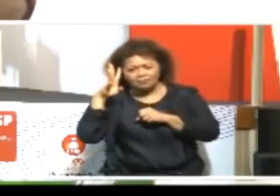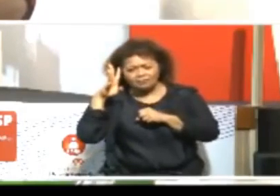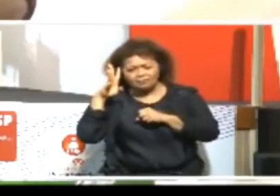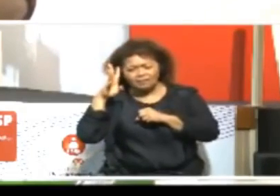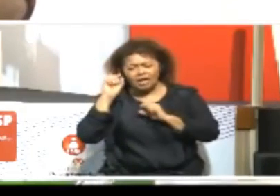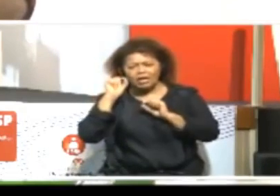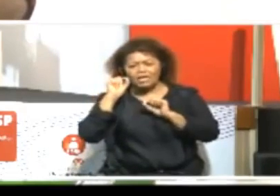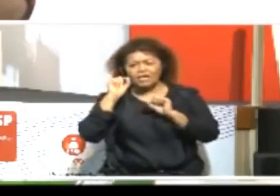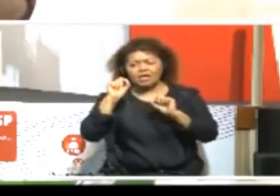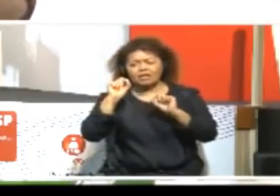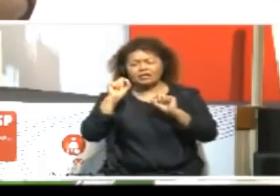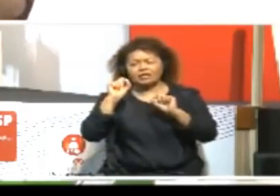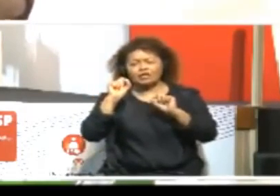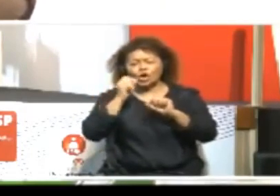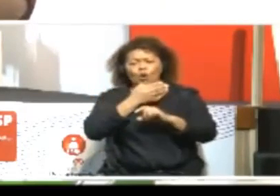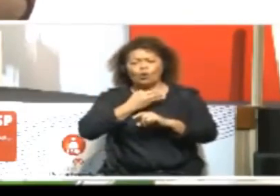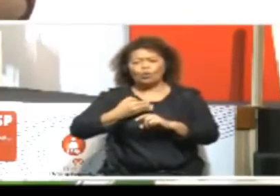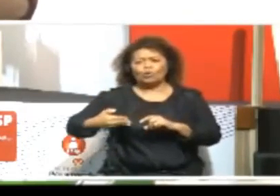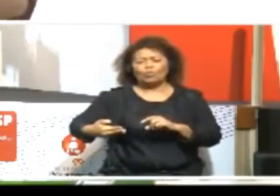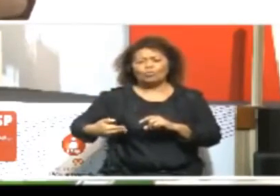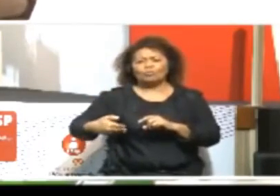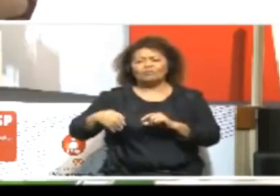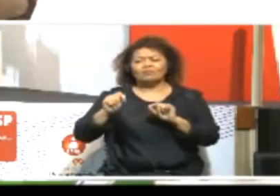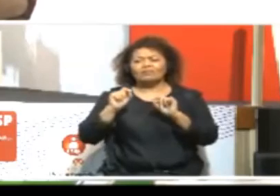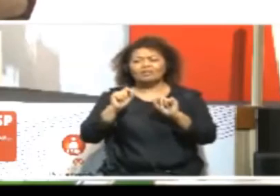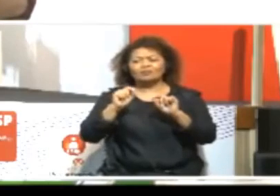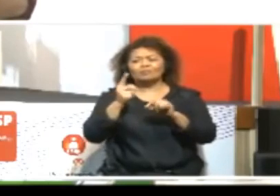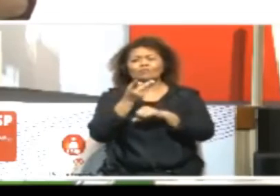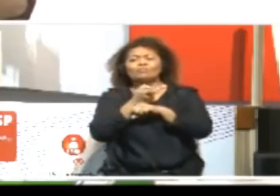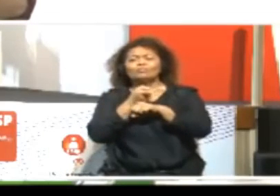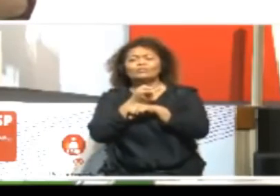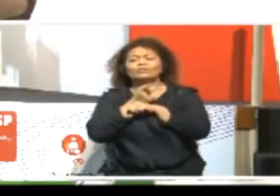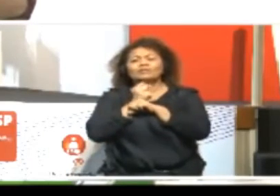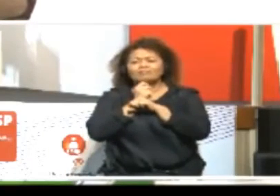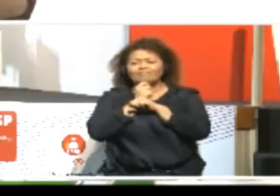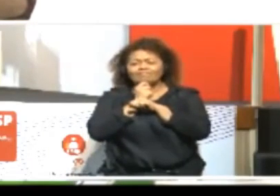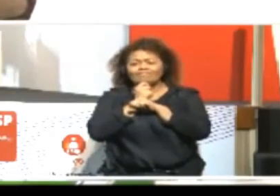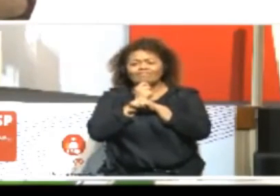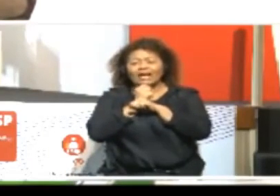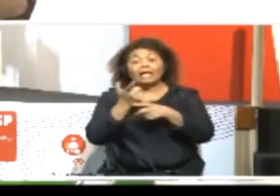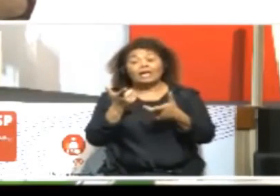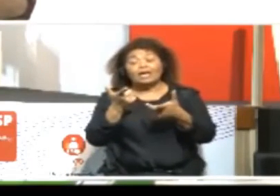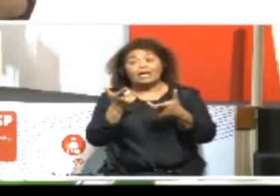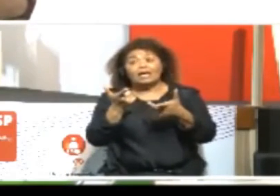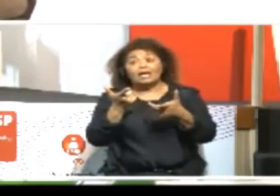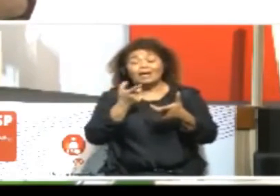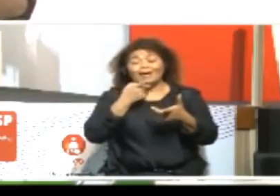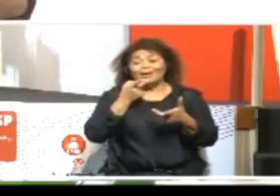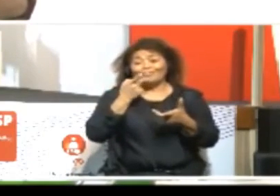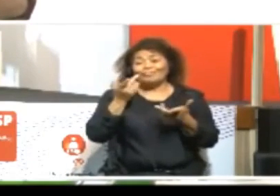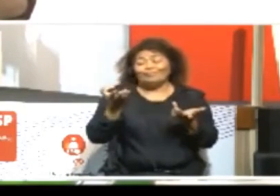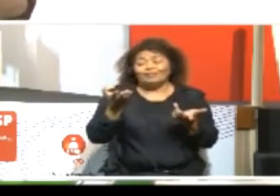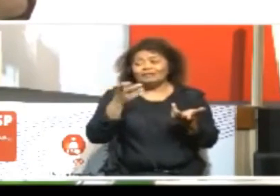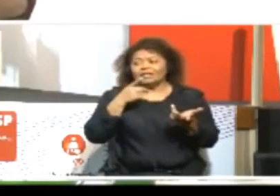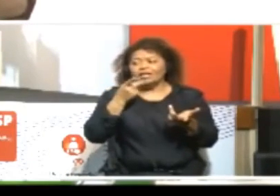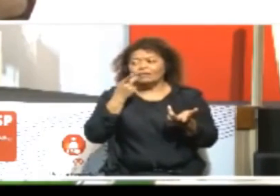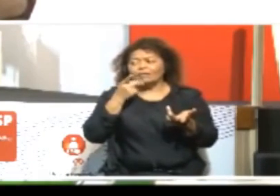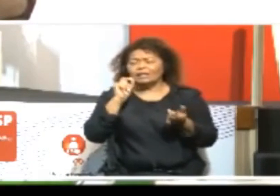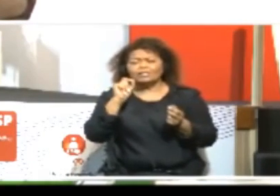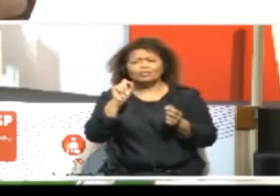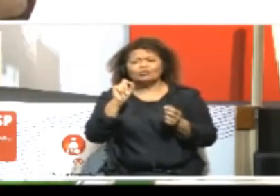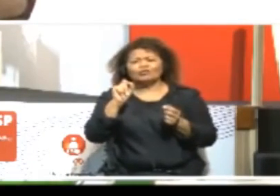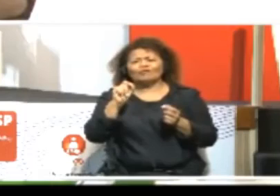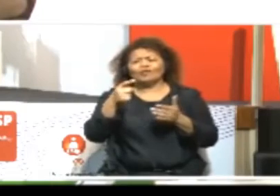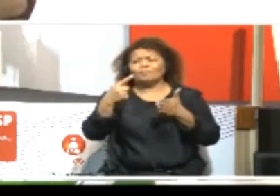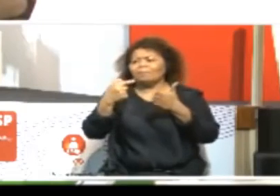se ponen a perseguir? Eso es un tema que desafortunadamente no abordé hoy en mi charla, pero eso es un tema que